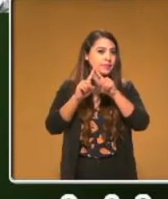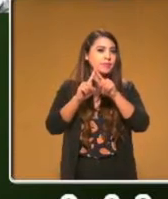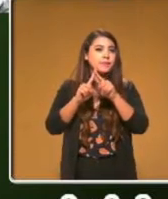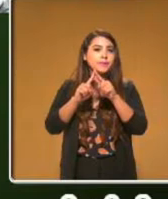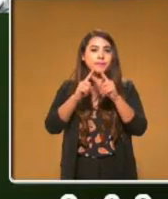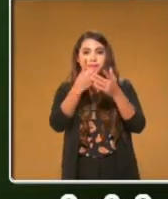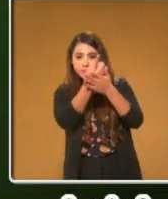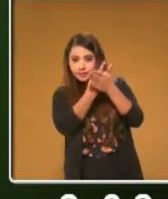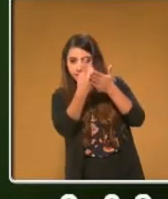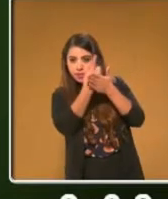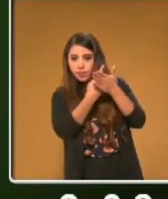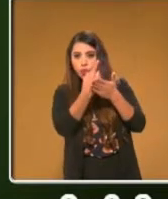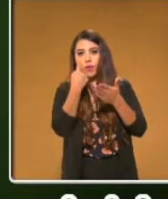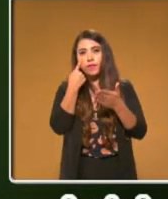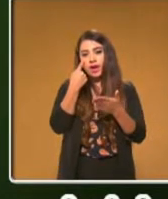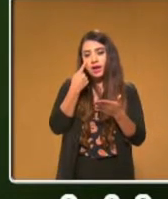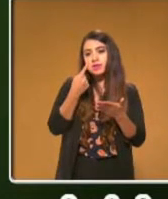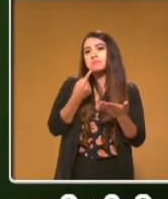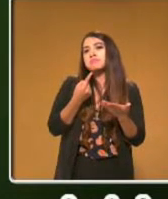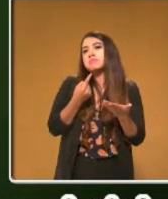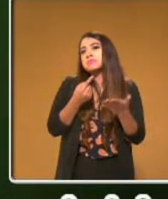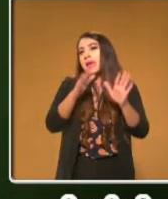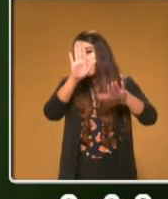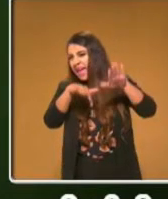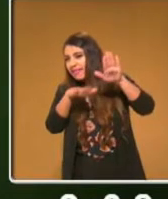quiero despertar en el lector o